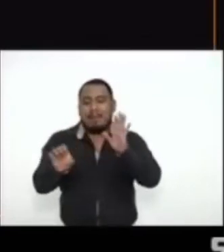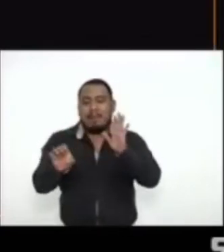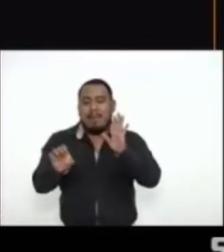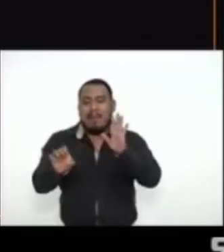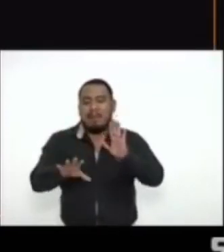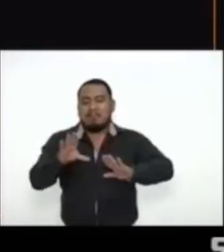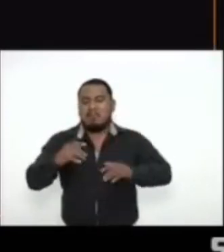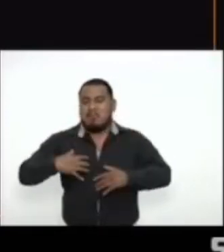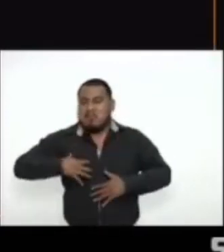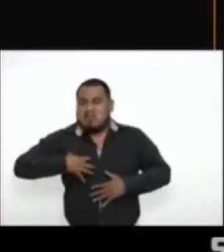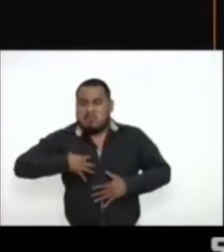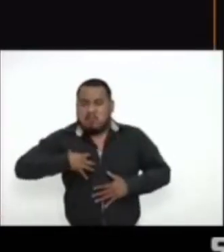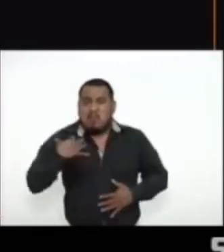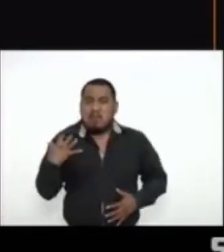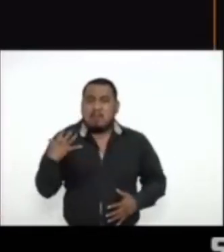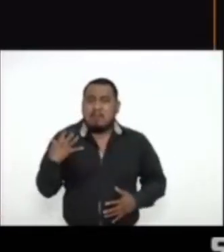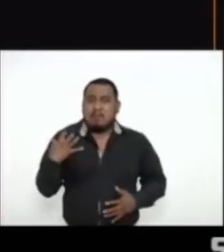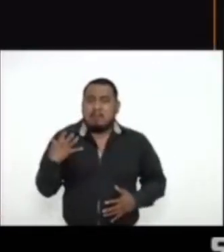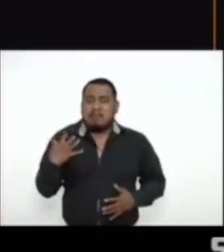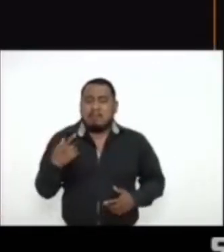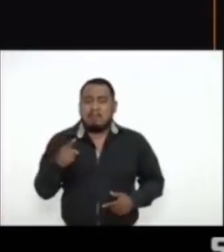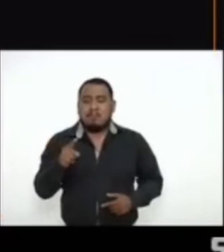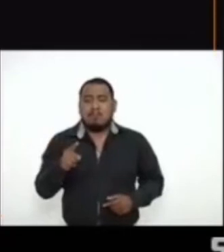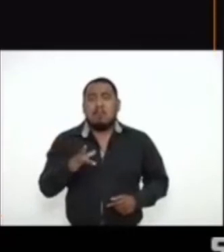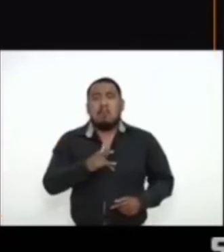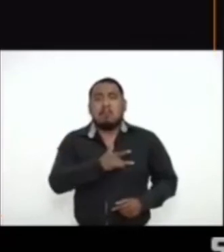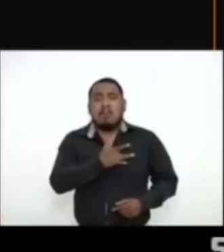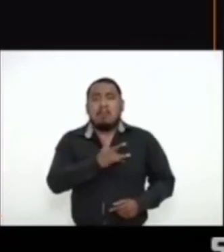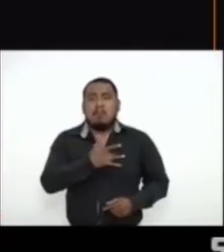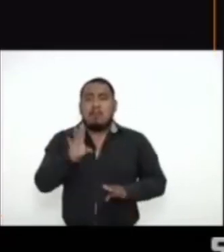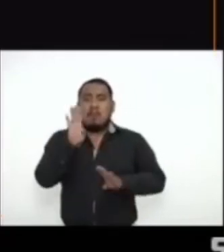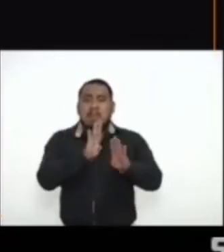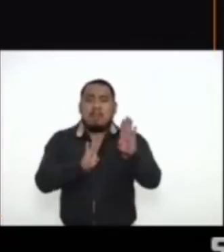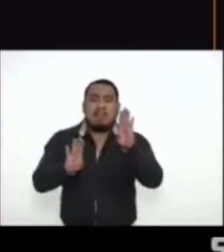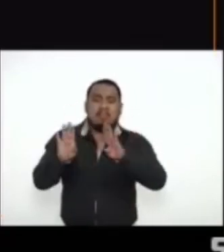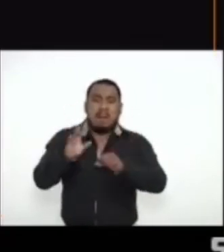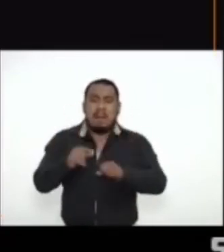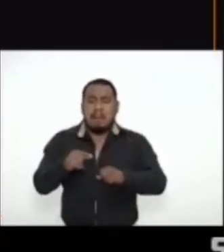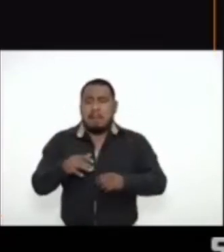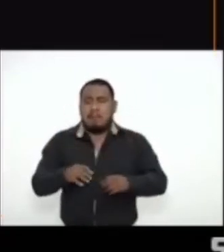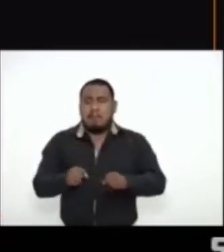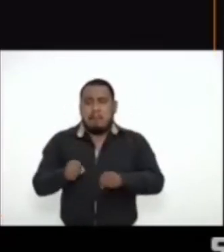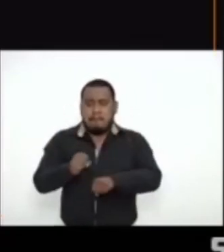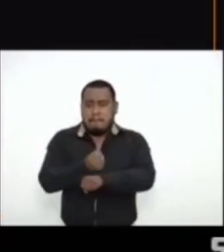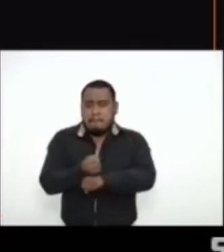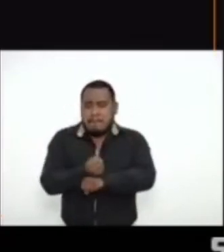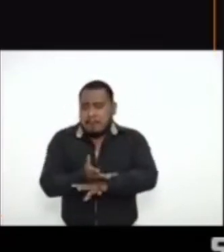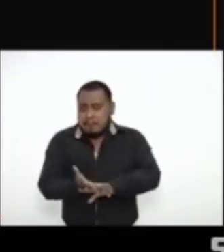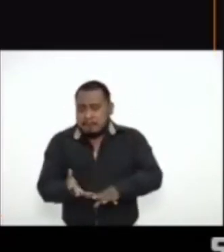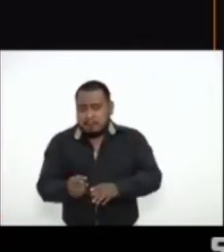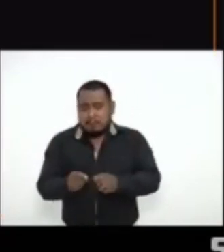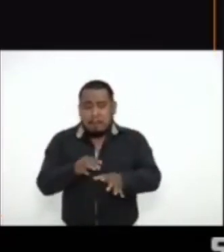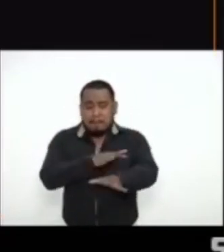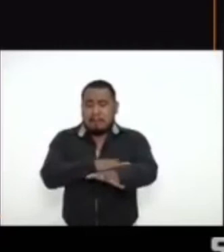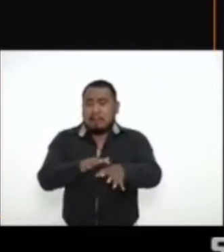cólera, su sentido biológico es hacer llegar más sangre rápidamente a las